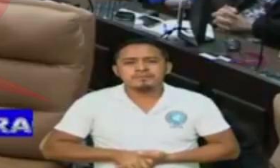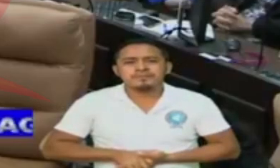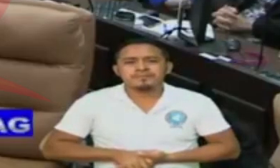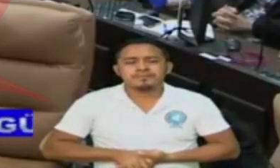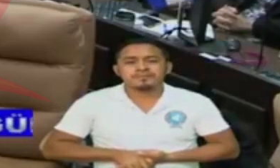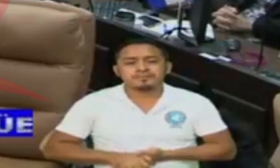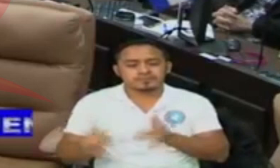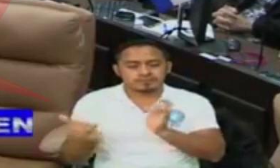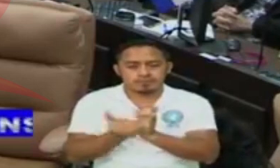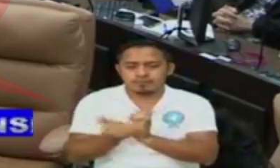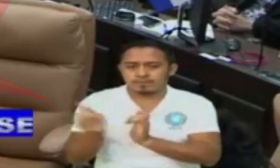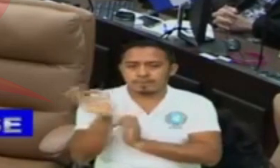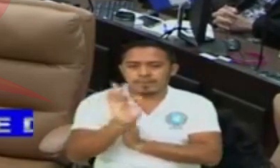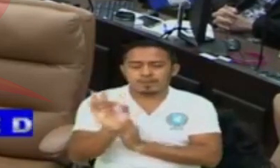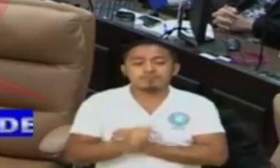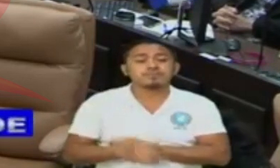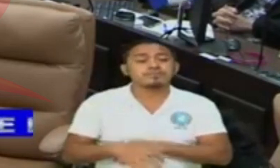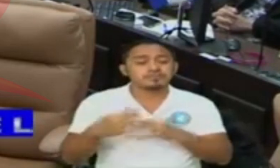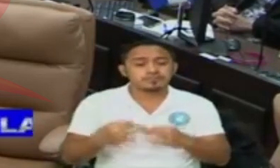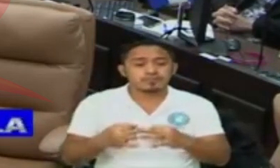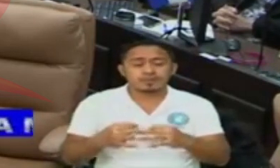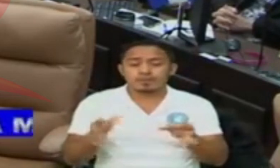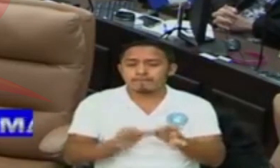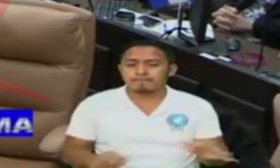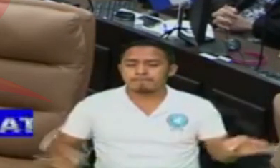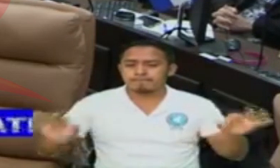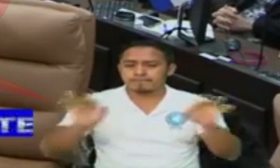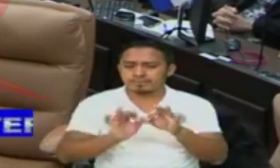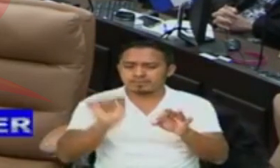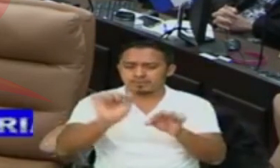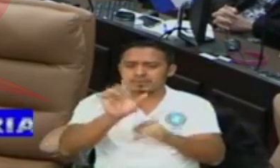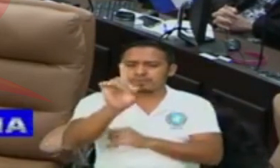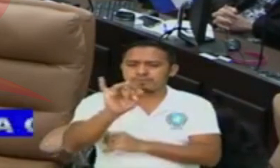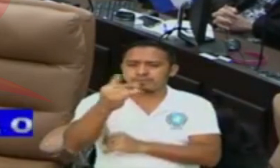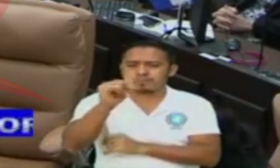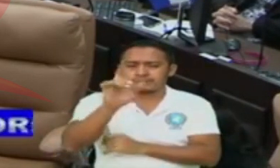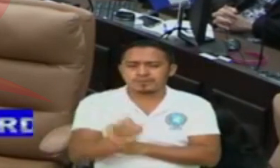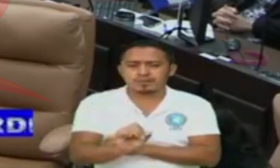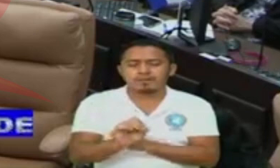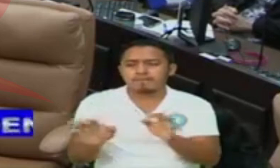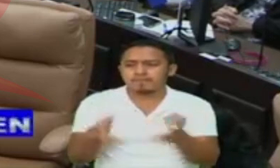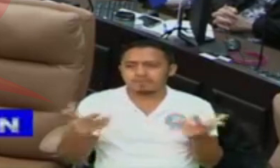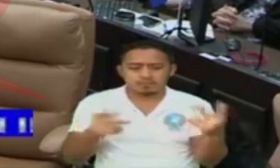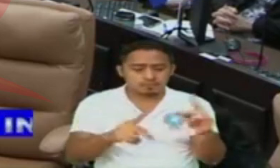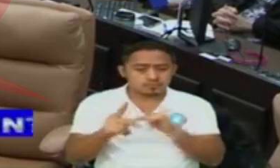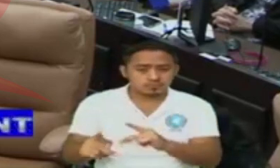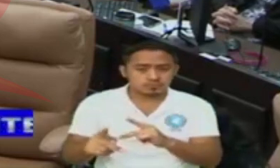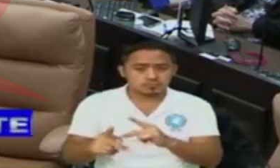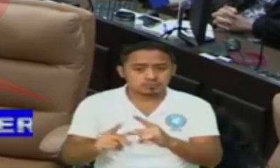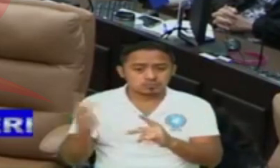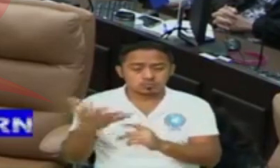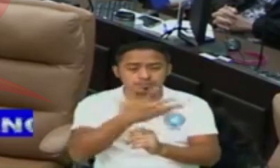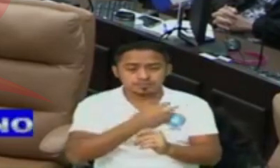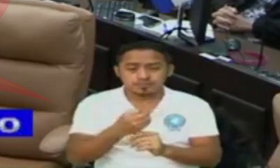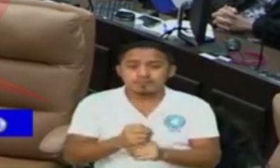De igual manera, cabe resaltar la importancia de este digesto jurídico para la ciudadanía en general,